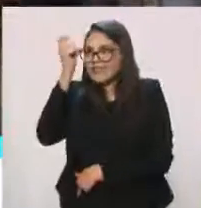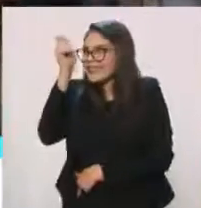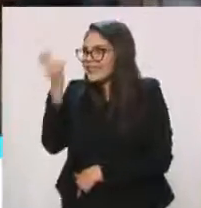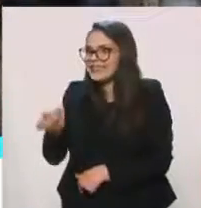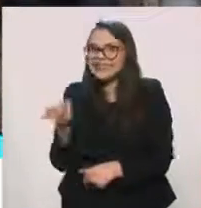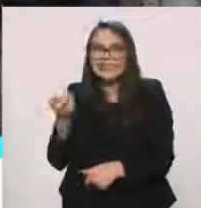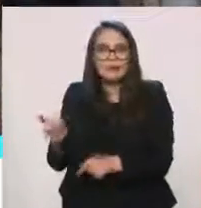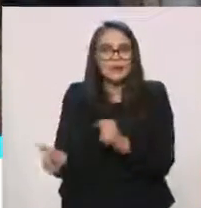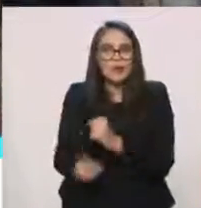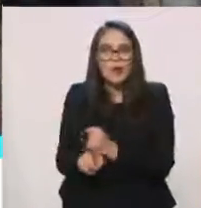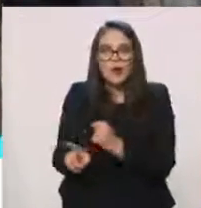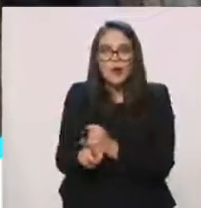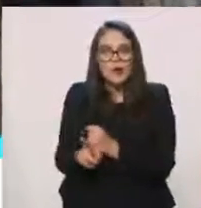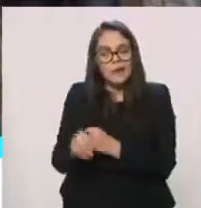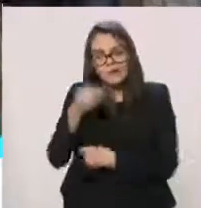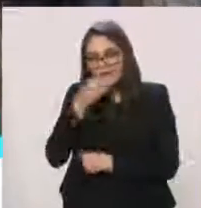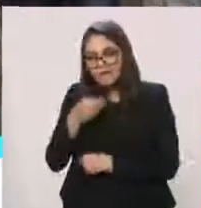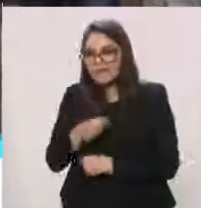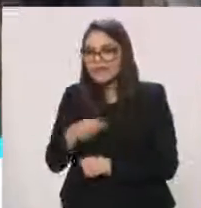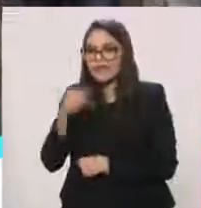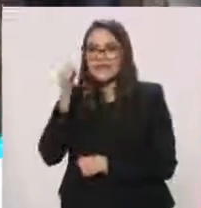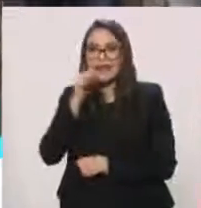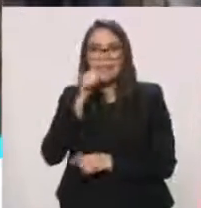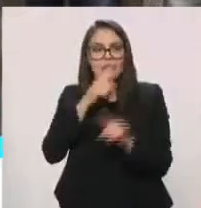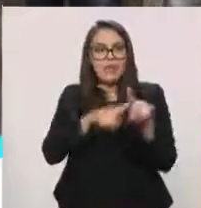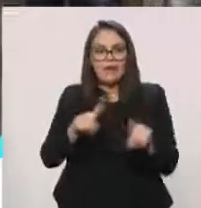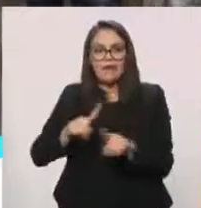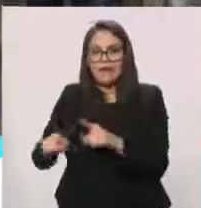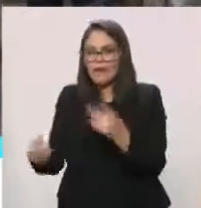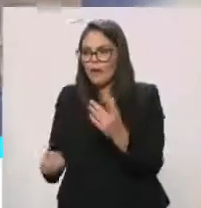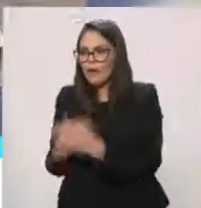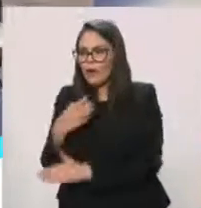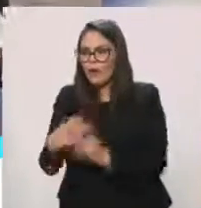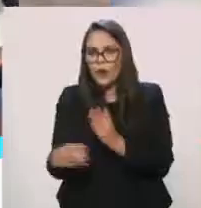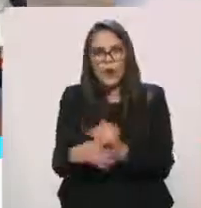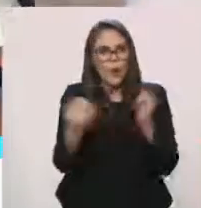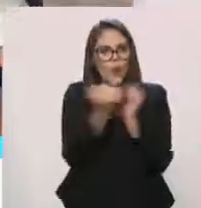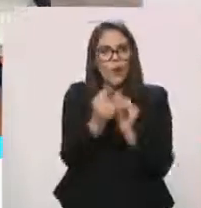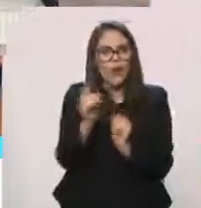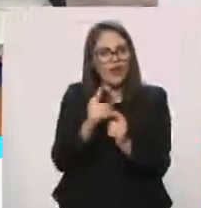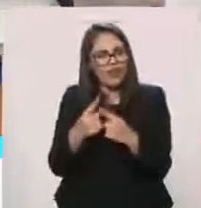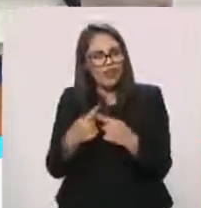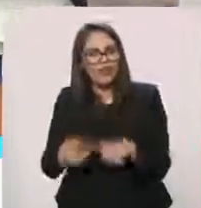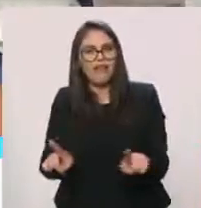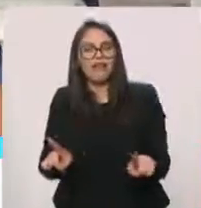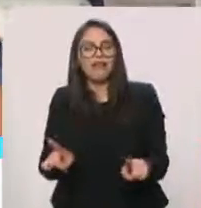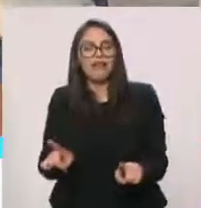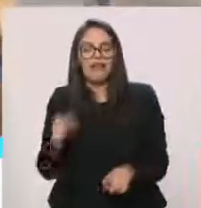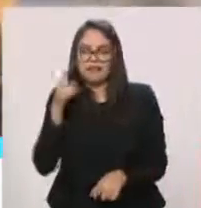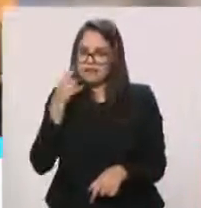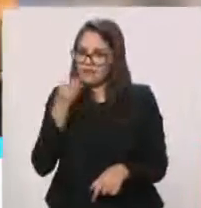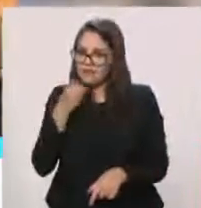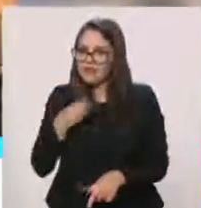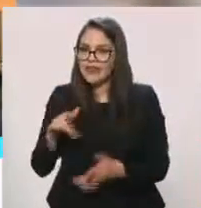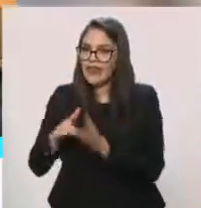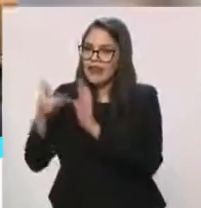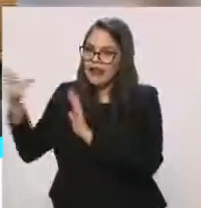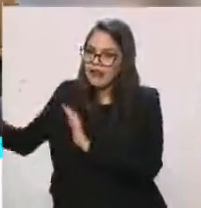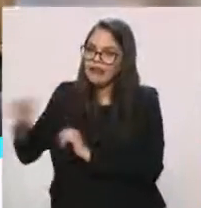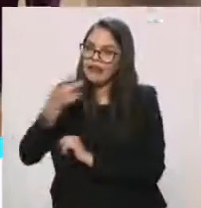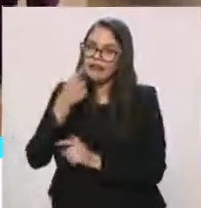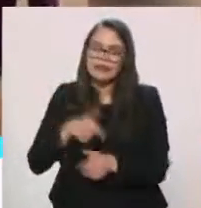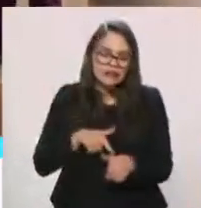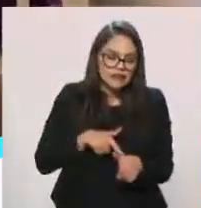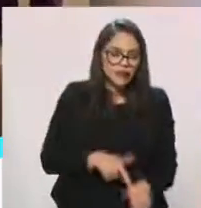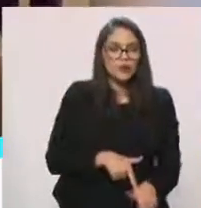días es algo nuevo y distinto. Están muy agradecidos y para nosotros ese agradecimiento lo hacemos